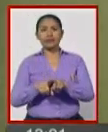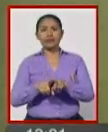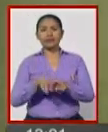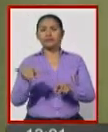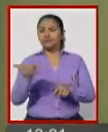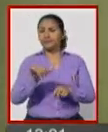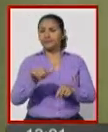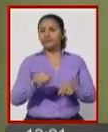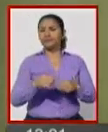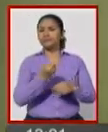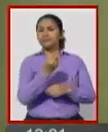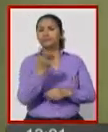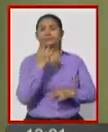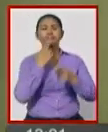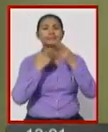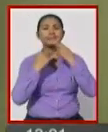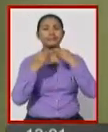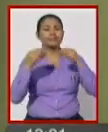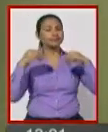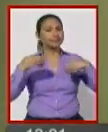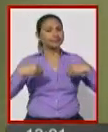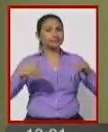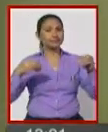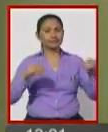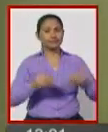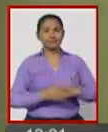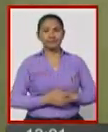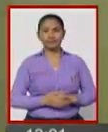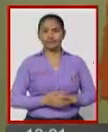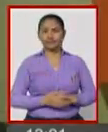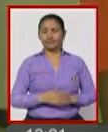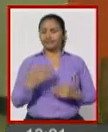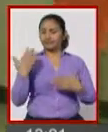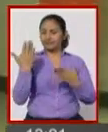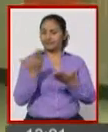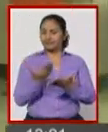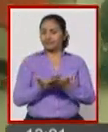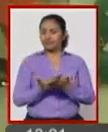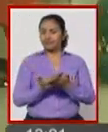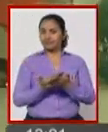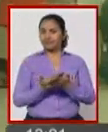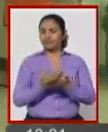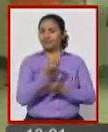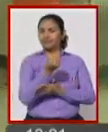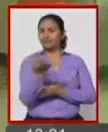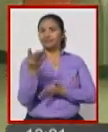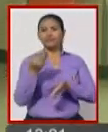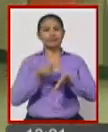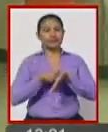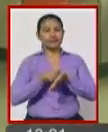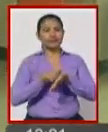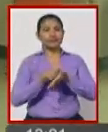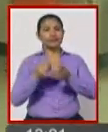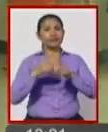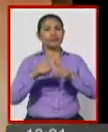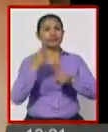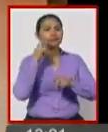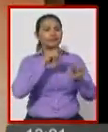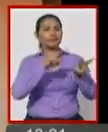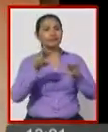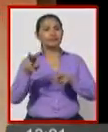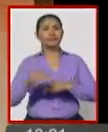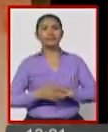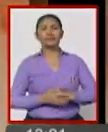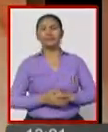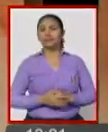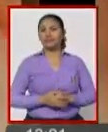igual van, hacen dulcecitos para poder vender y me han traído ayer, mire, unos cuantos pesitos, pero ellos vieron que todo